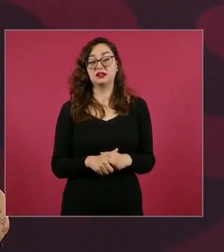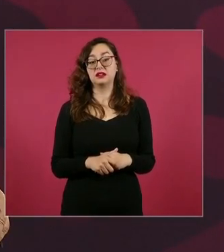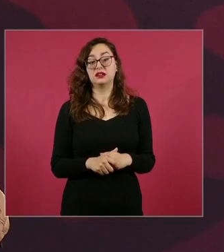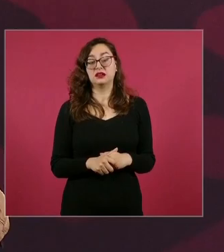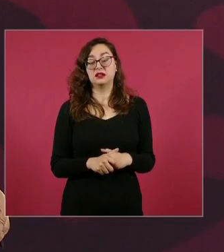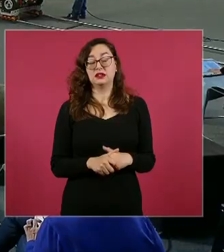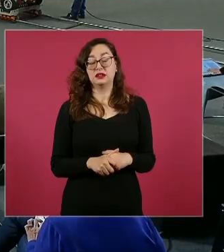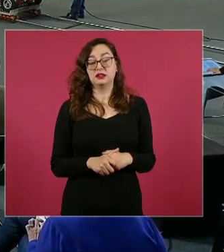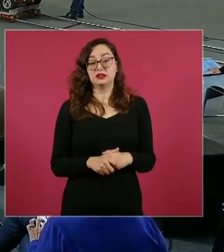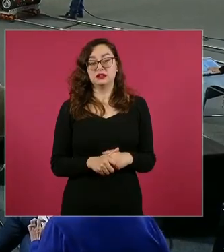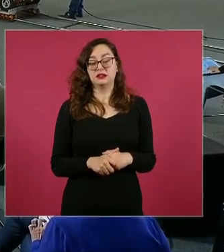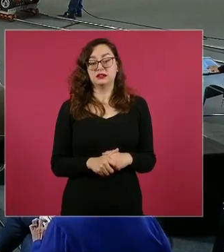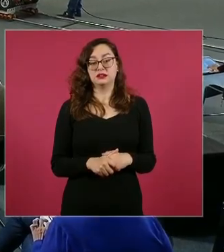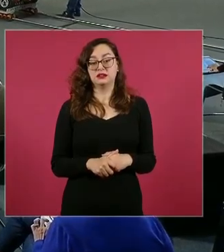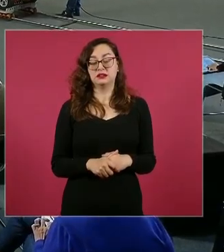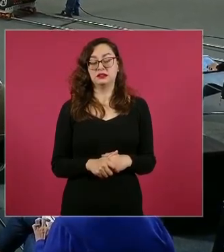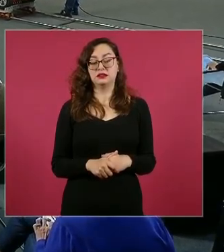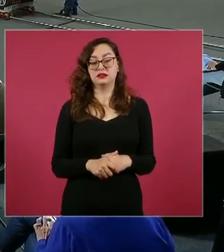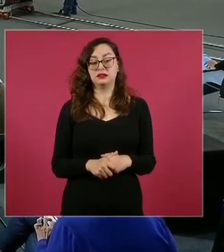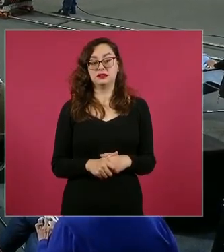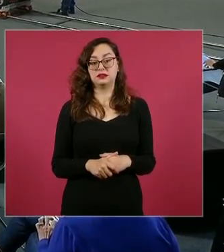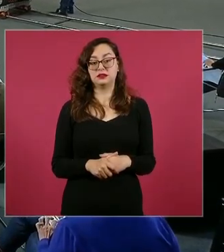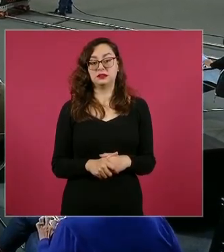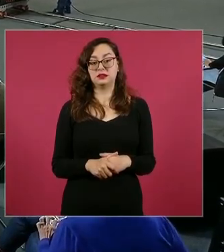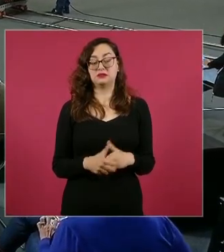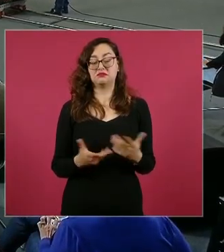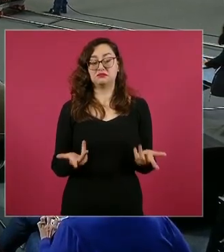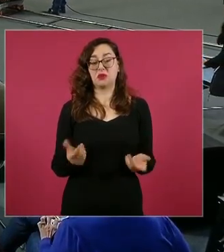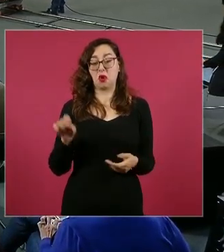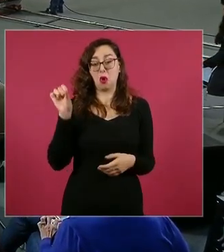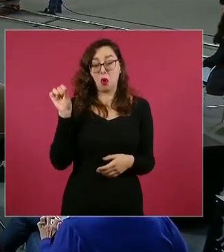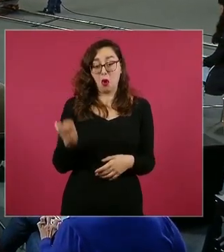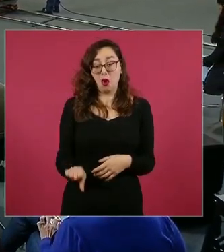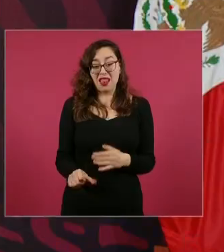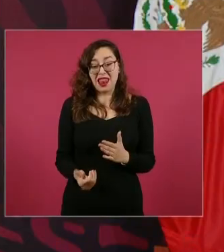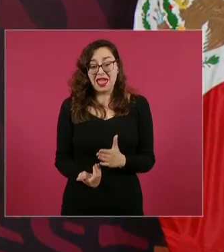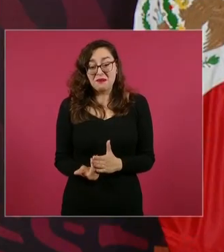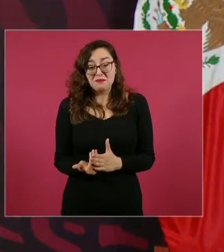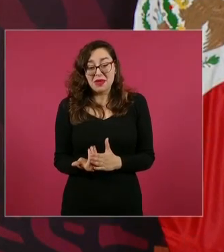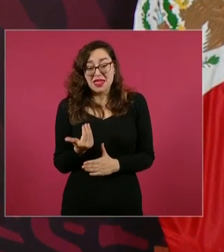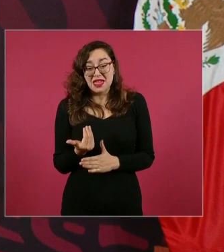la imagen este le dan la libertad